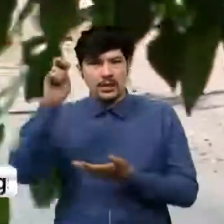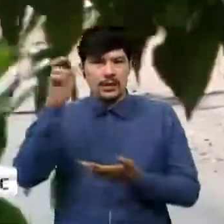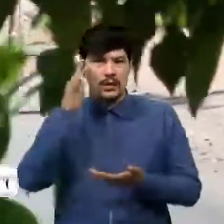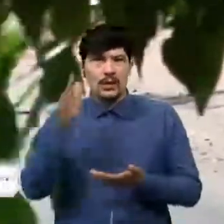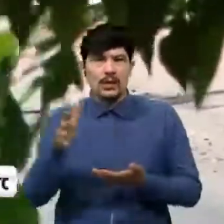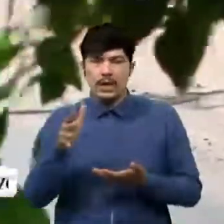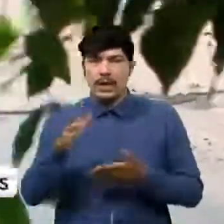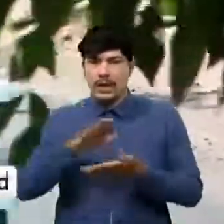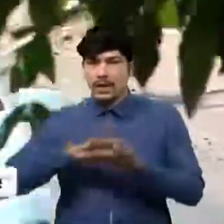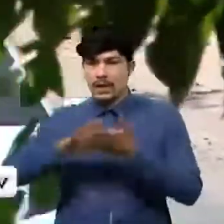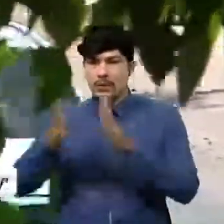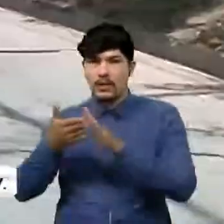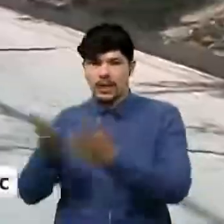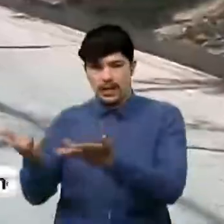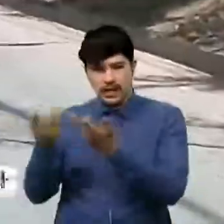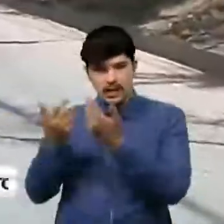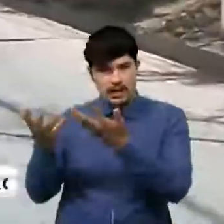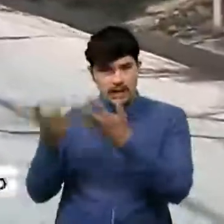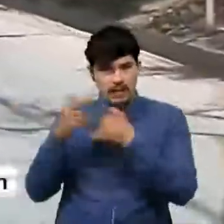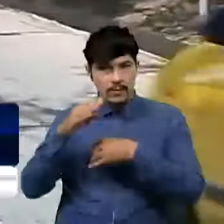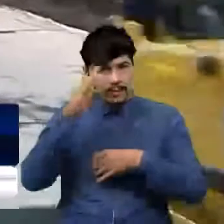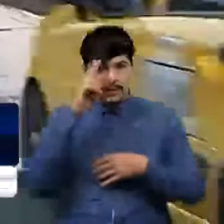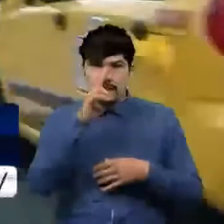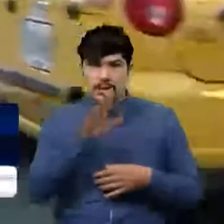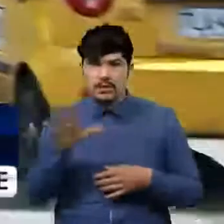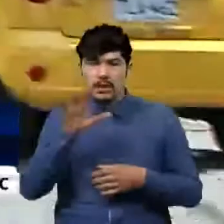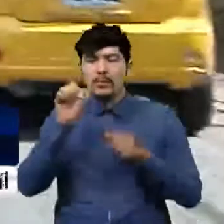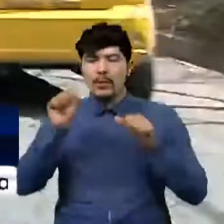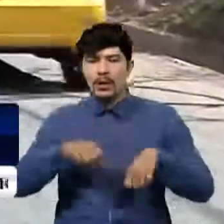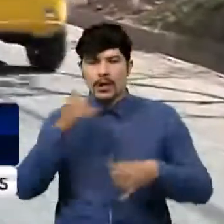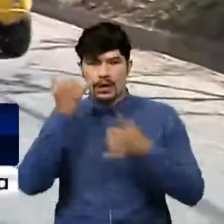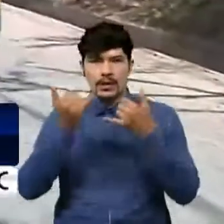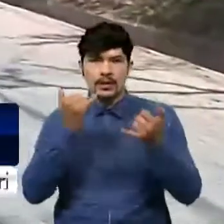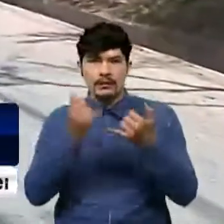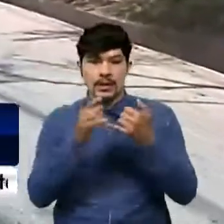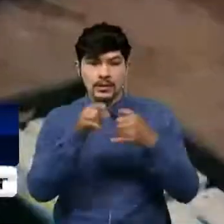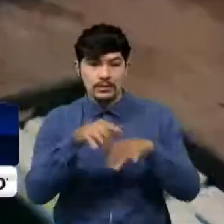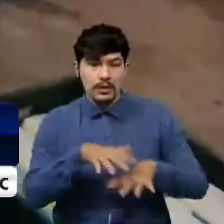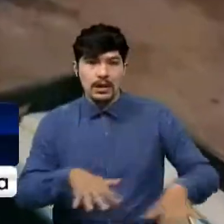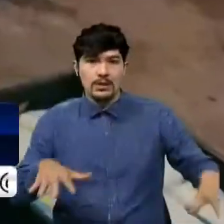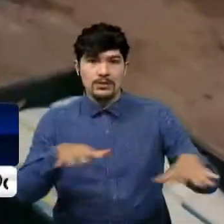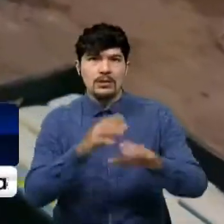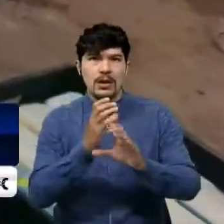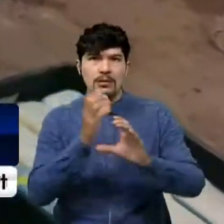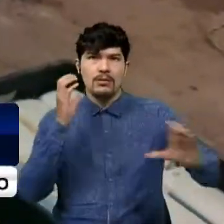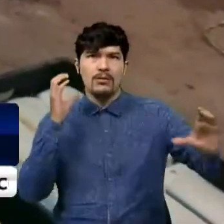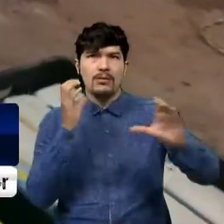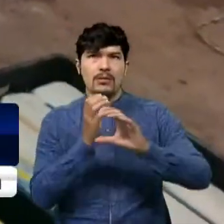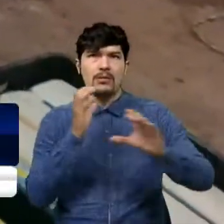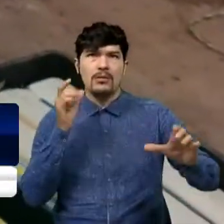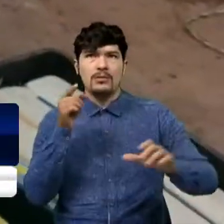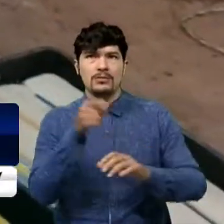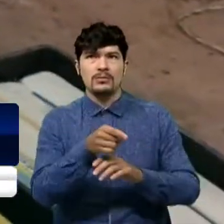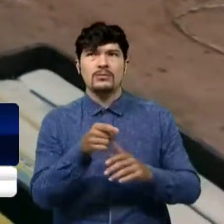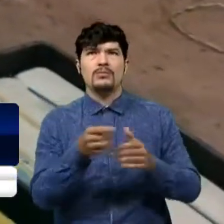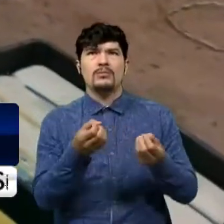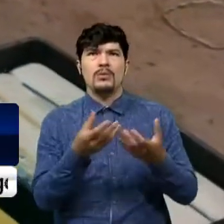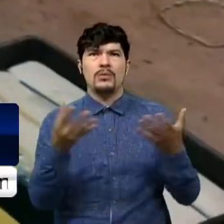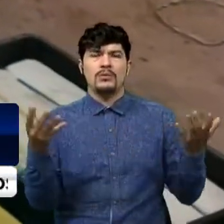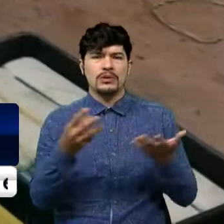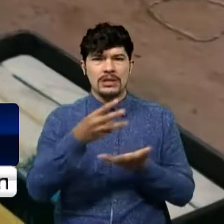información de inteligencia por el grupo de verificaciones, lograron establecer que en esa zona se encontraba un camión tipo estaca cargado